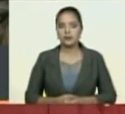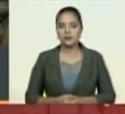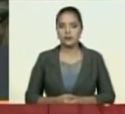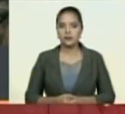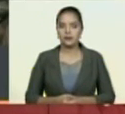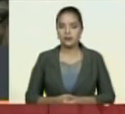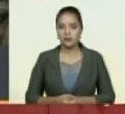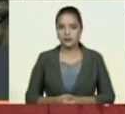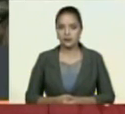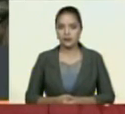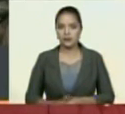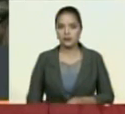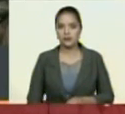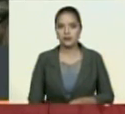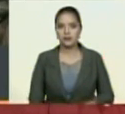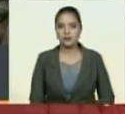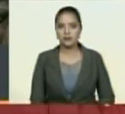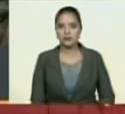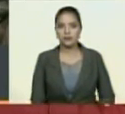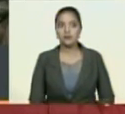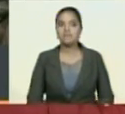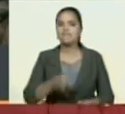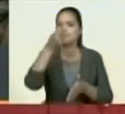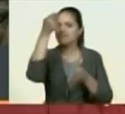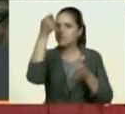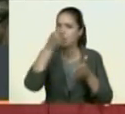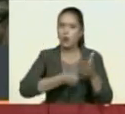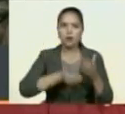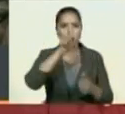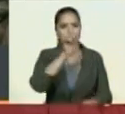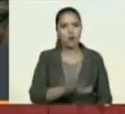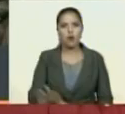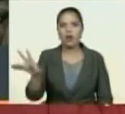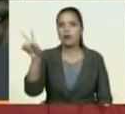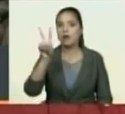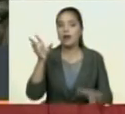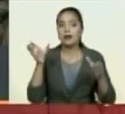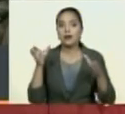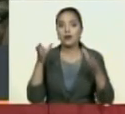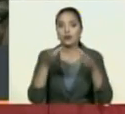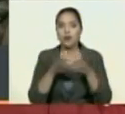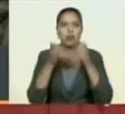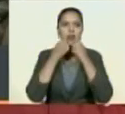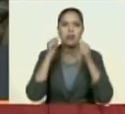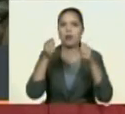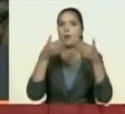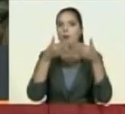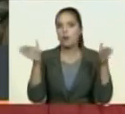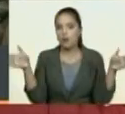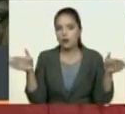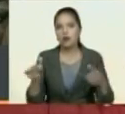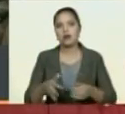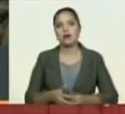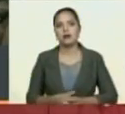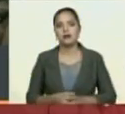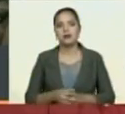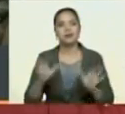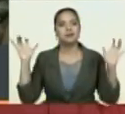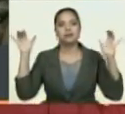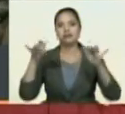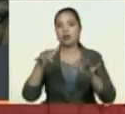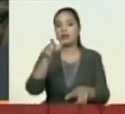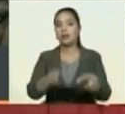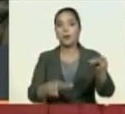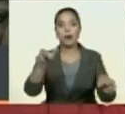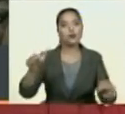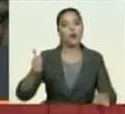artículo. Se prohíbe en todo el territorio nacional las reuniones y manifestaciones públicas, concentraciones de personas